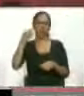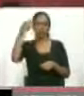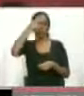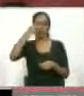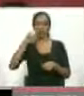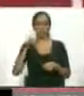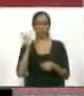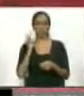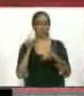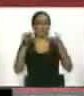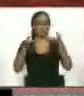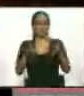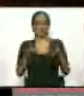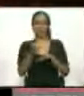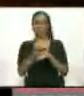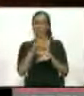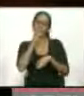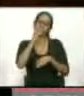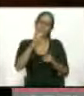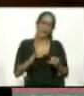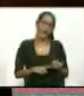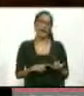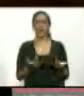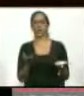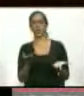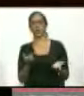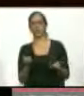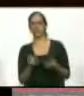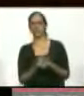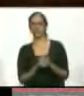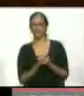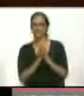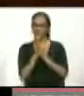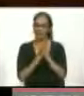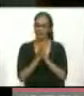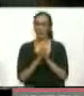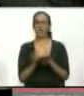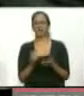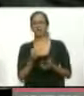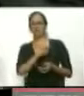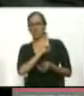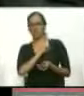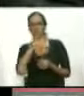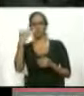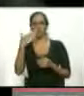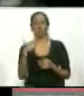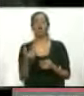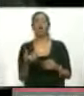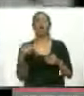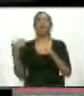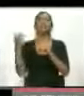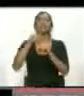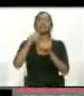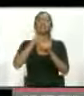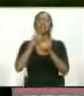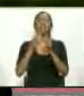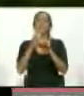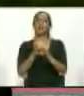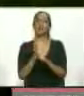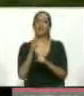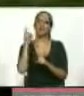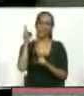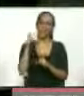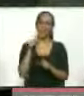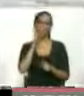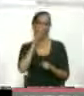este camino de que este gobierno es malo es perverso a meter miedo acerca del futuro en la batalla por convencer a ellos con su